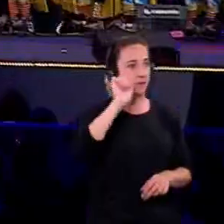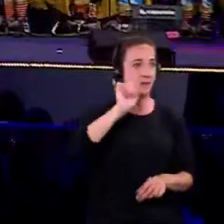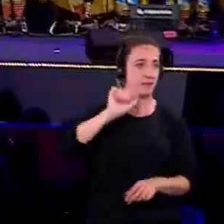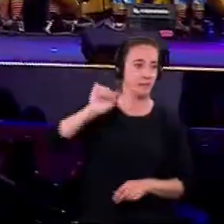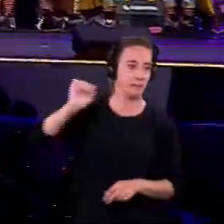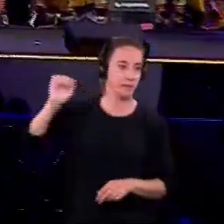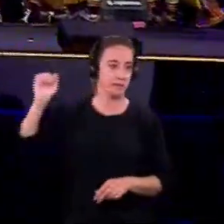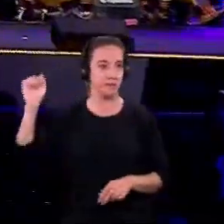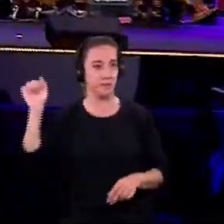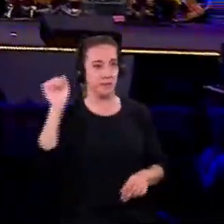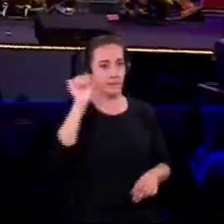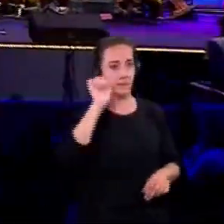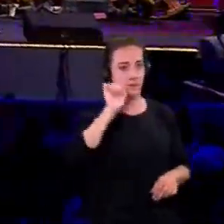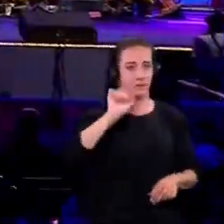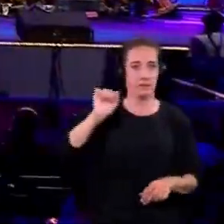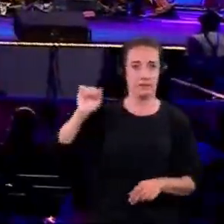Ah,